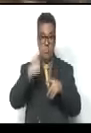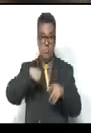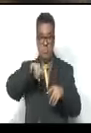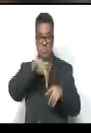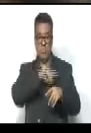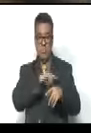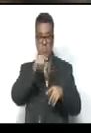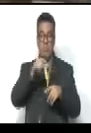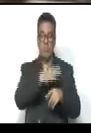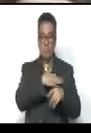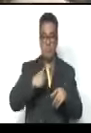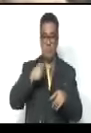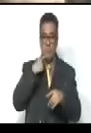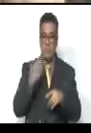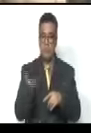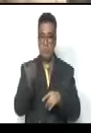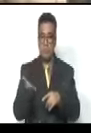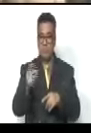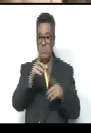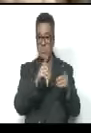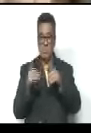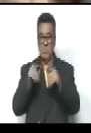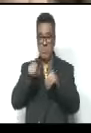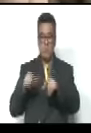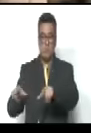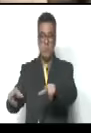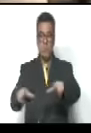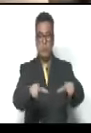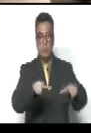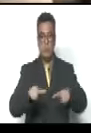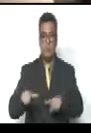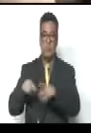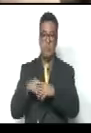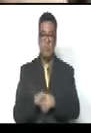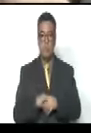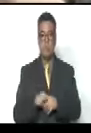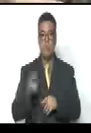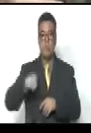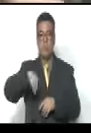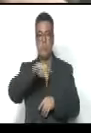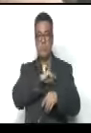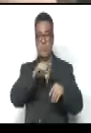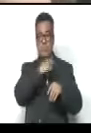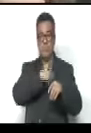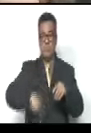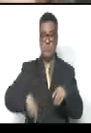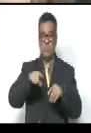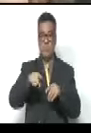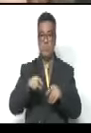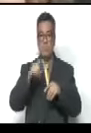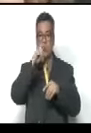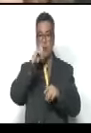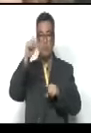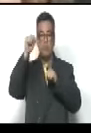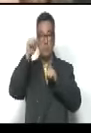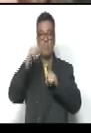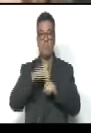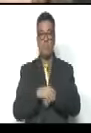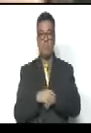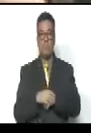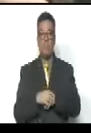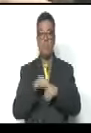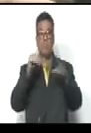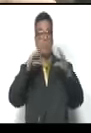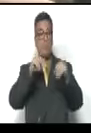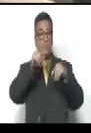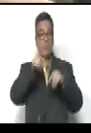nosotros y nosotras creemos importante que se debatió en este espacio, es que nuestro presidente Nicolás Maduro